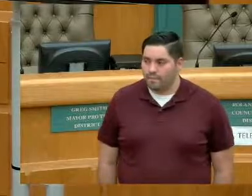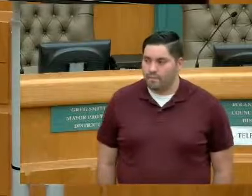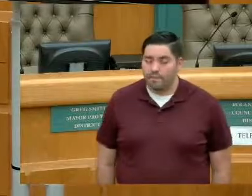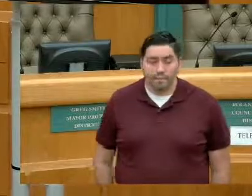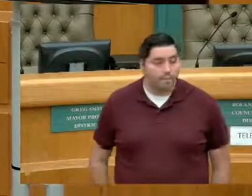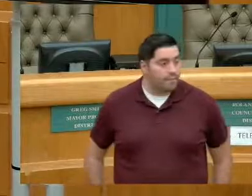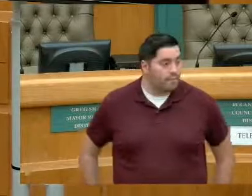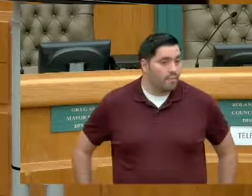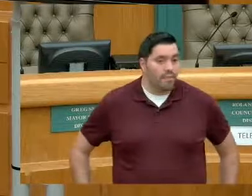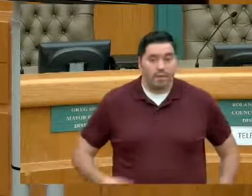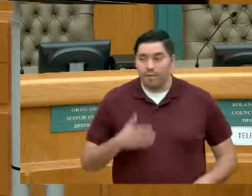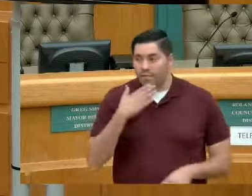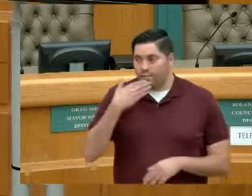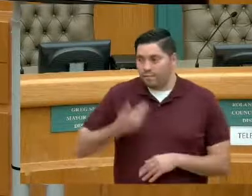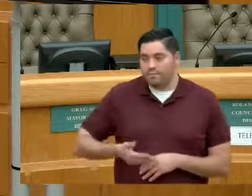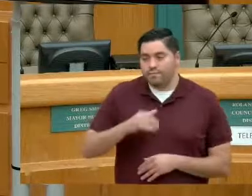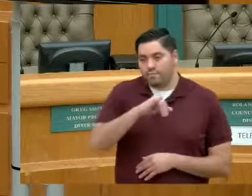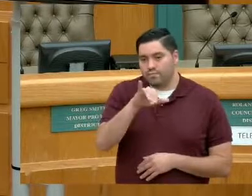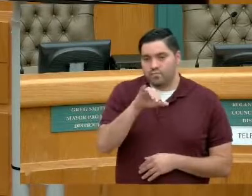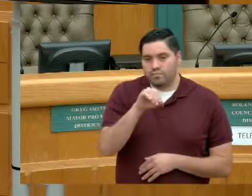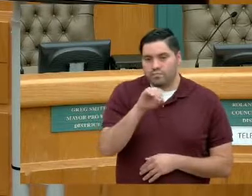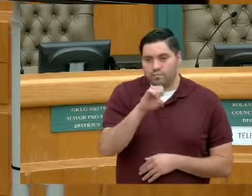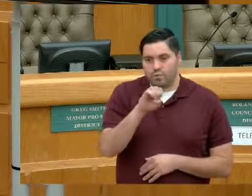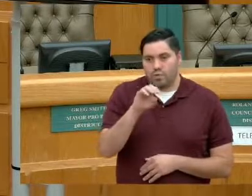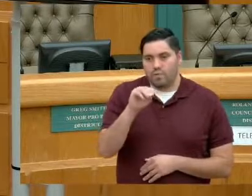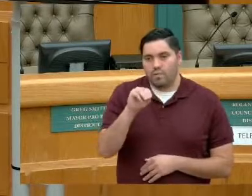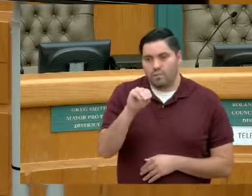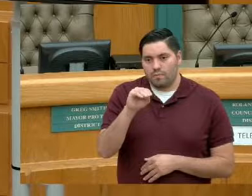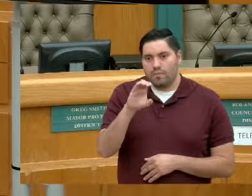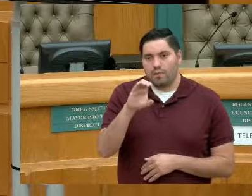Okay, thank you. Joe McComb, Mayor, and